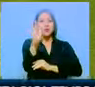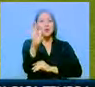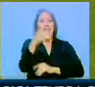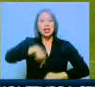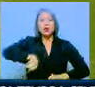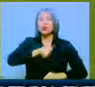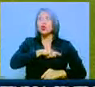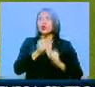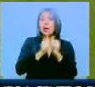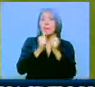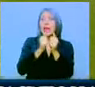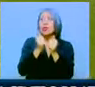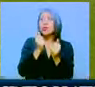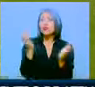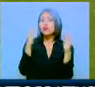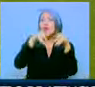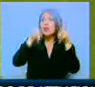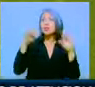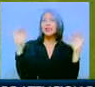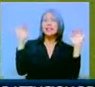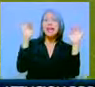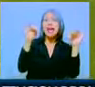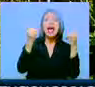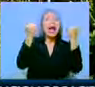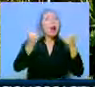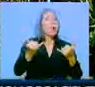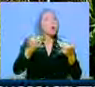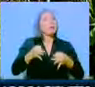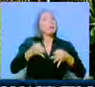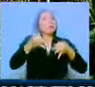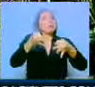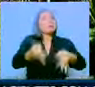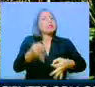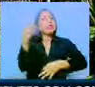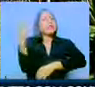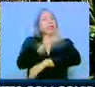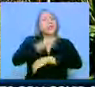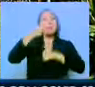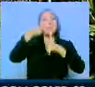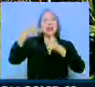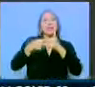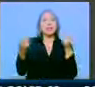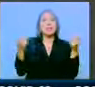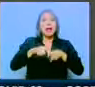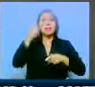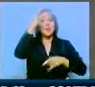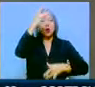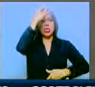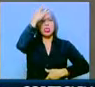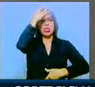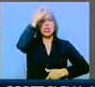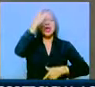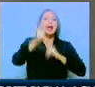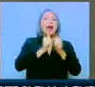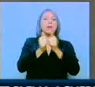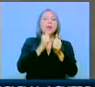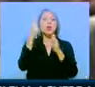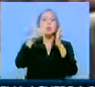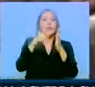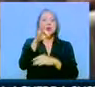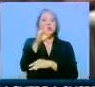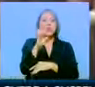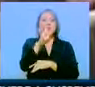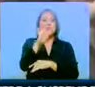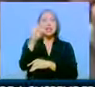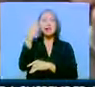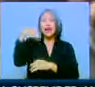sin público y ahora una suspensión de al menos 7 jornadas. Es la primera vez que sucede por un tema de salud. El campeonato de 1948